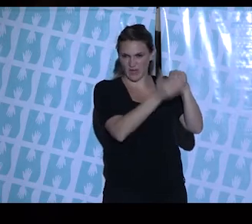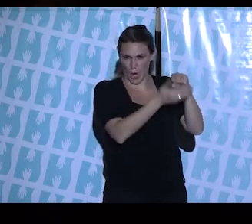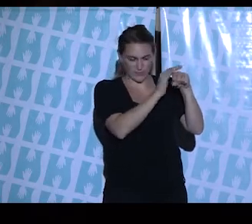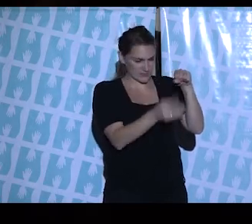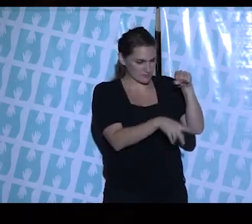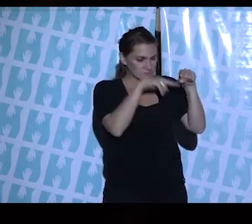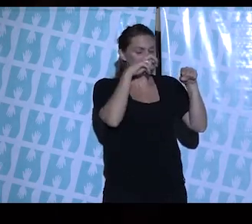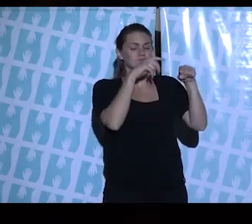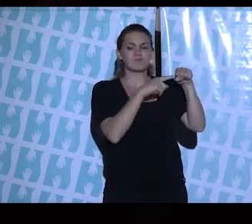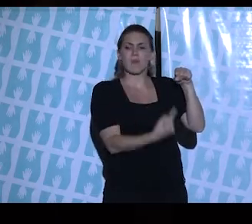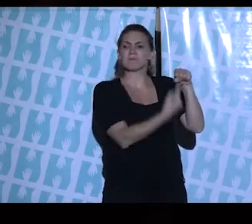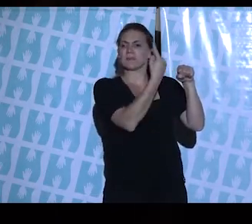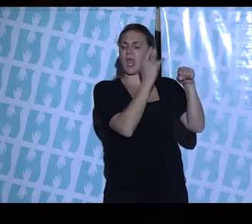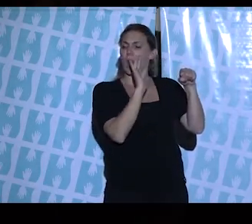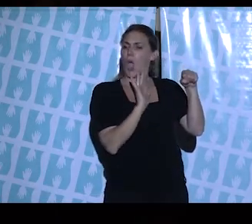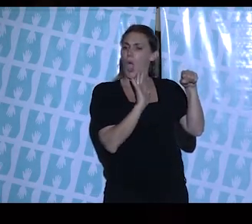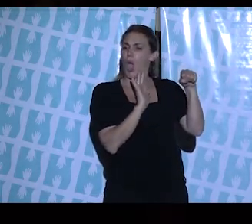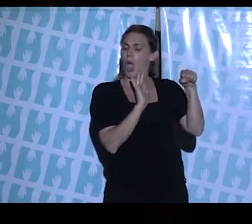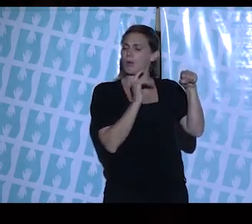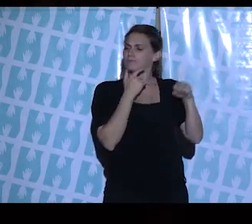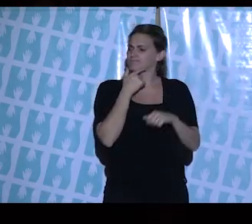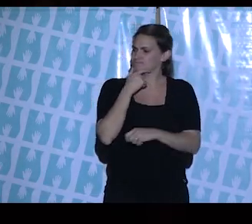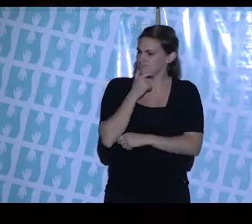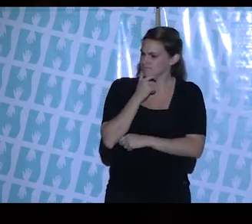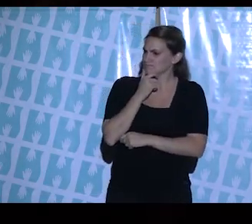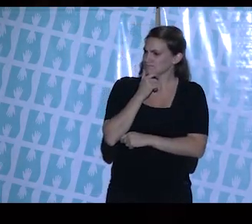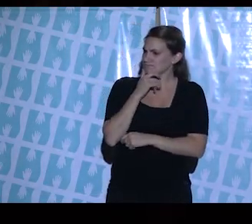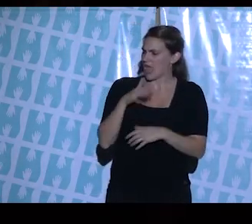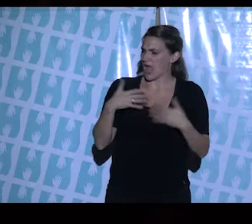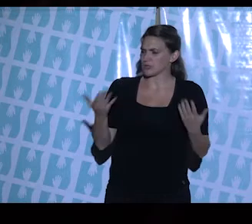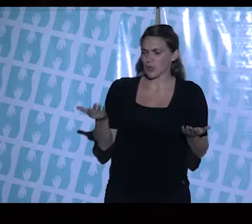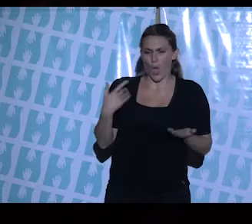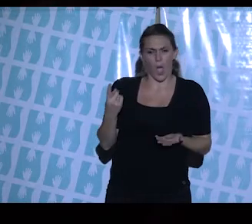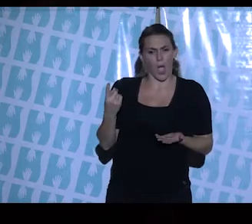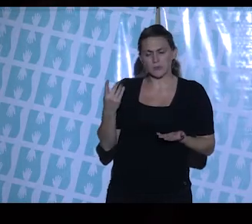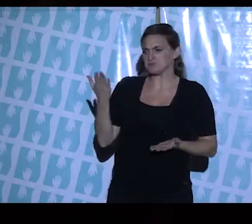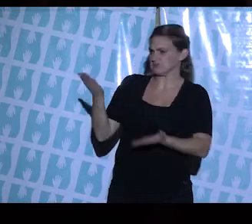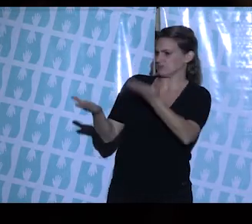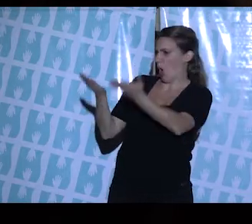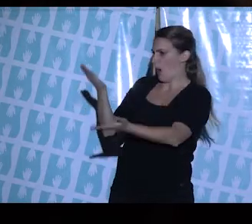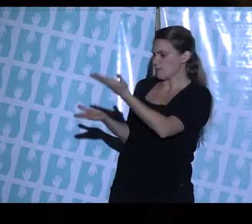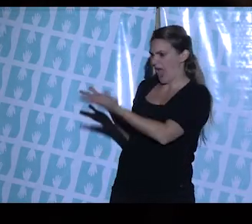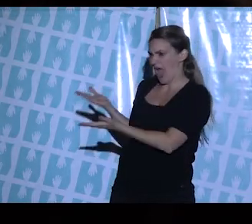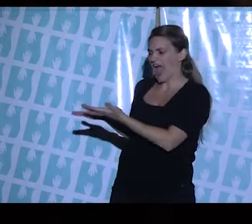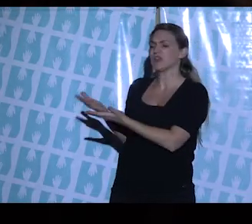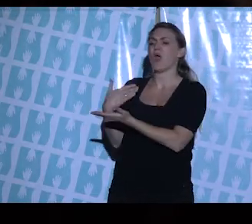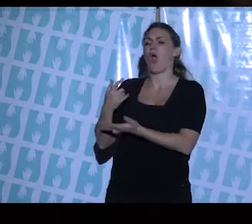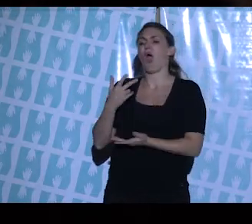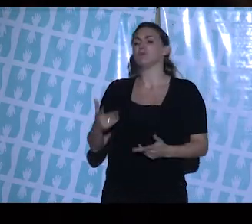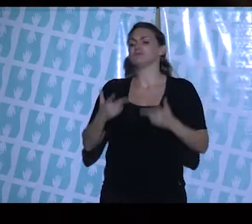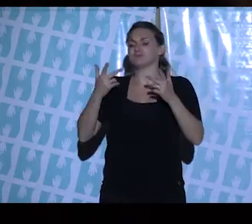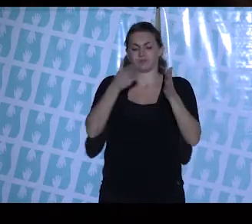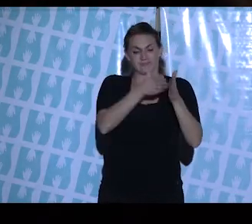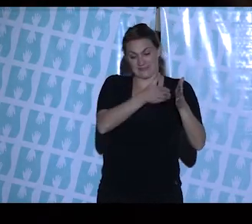en el bulbo olfatorio. Entonces, estableció lo que se llamaron los estadios de